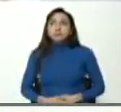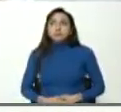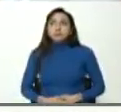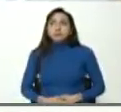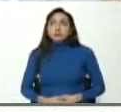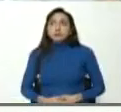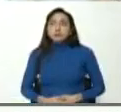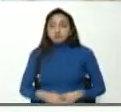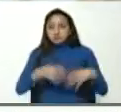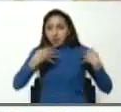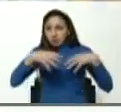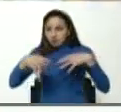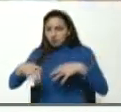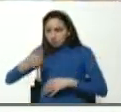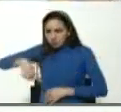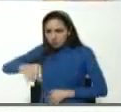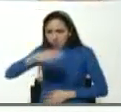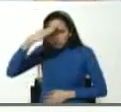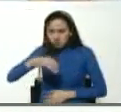está la discreción